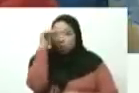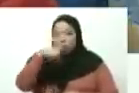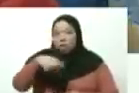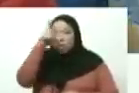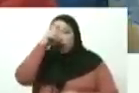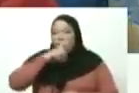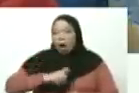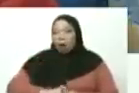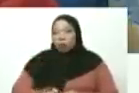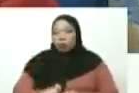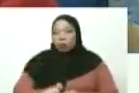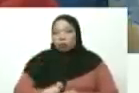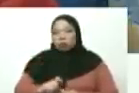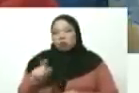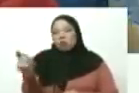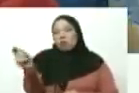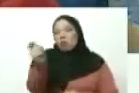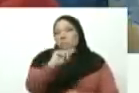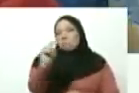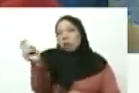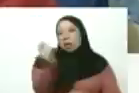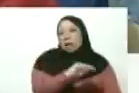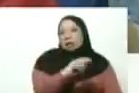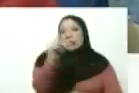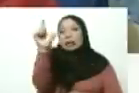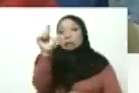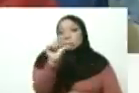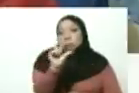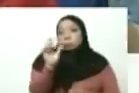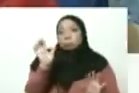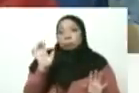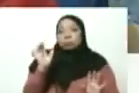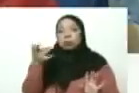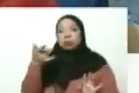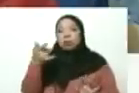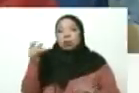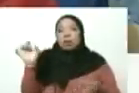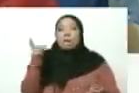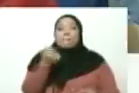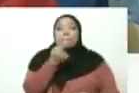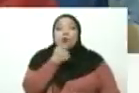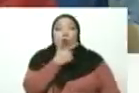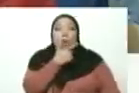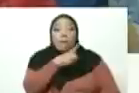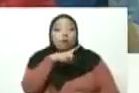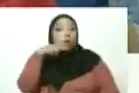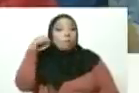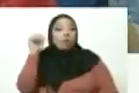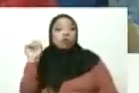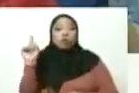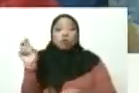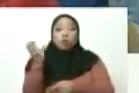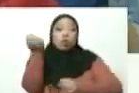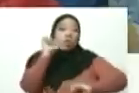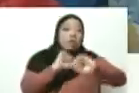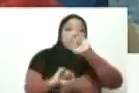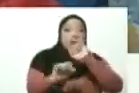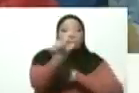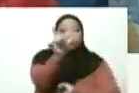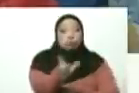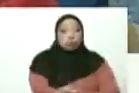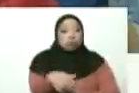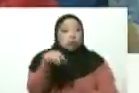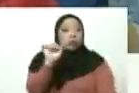hace apenas unos meses el prófugo de la justicia a leopoldo lópez salió en defensa del hoy imputado